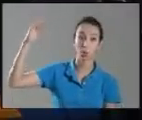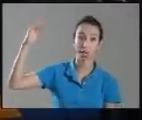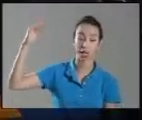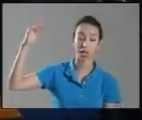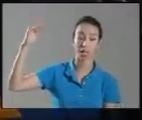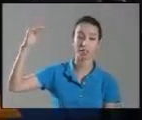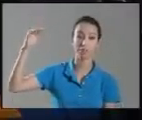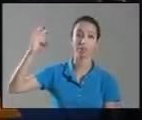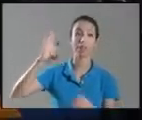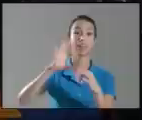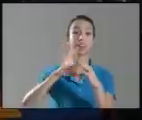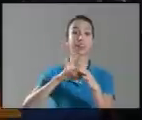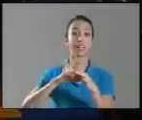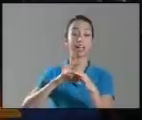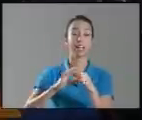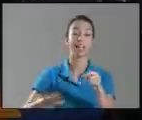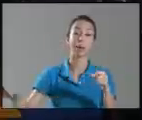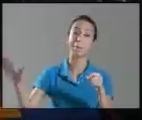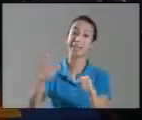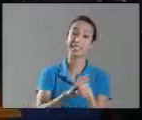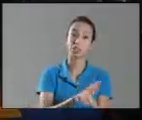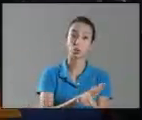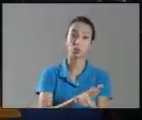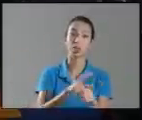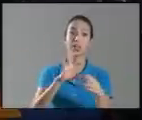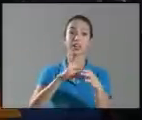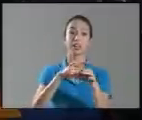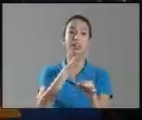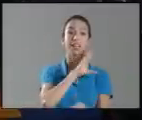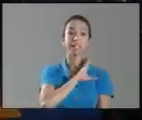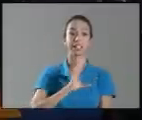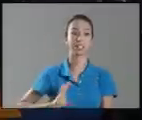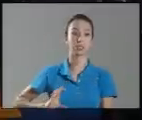Entonces, la última parte dice, a la medida